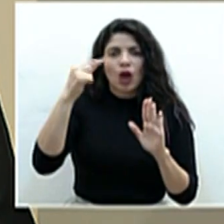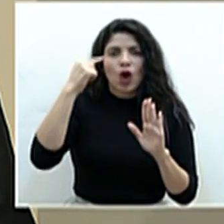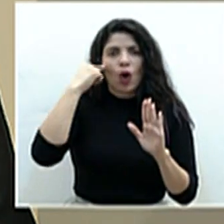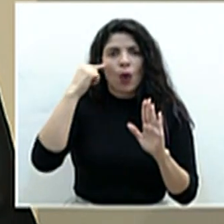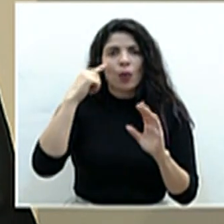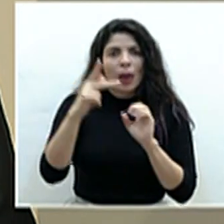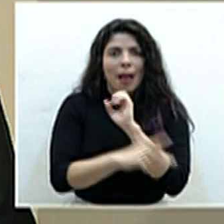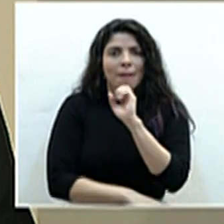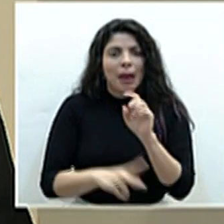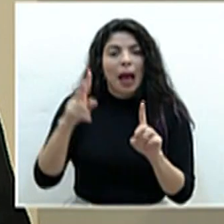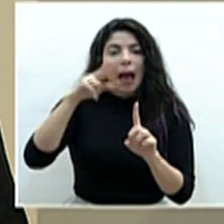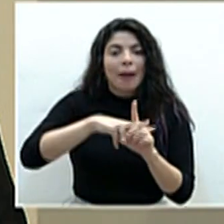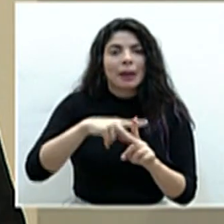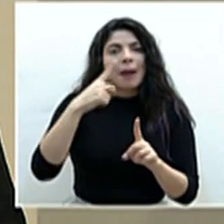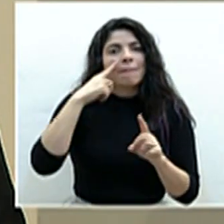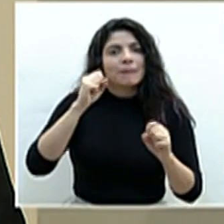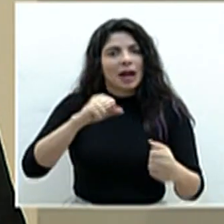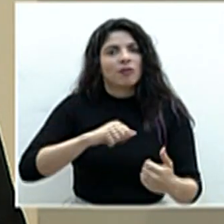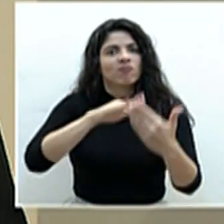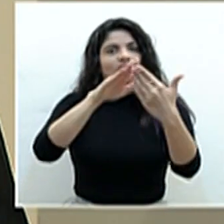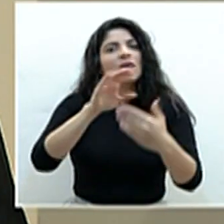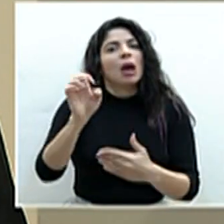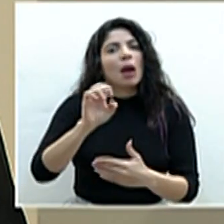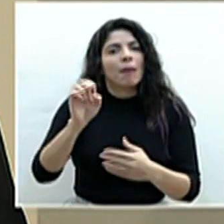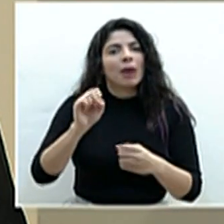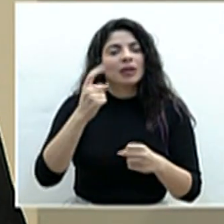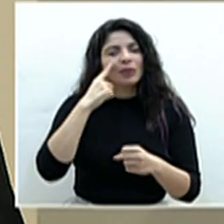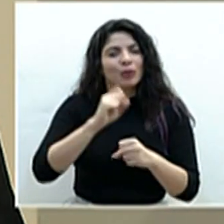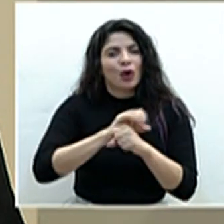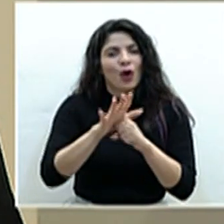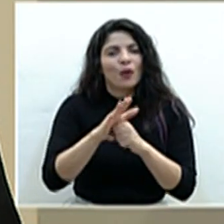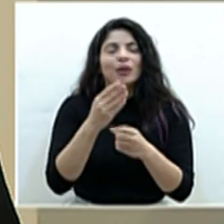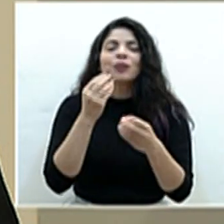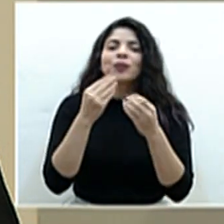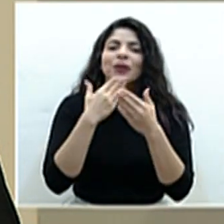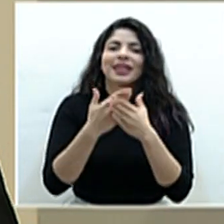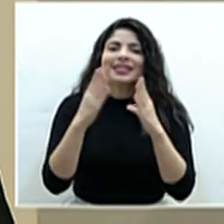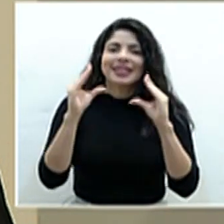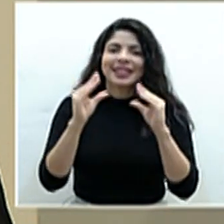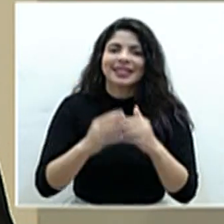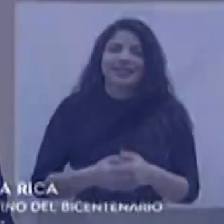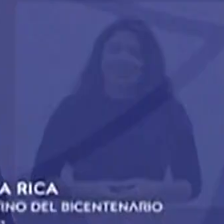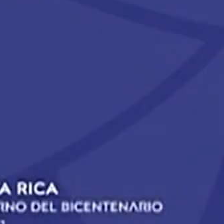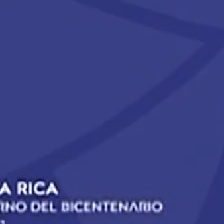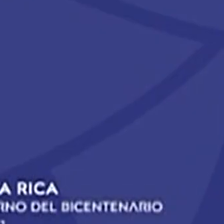Gobierno de la República para enfrentar la emergencia por el COVID-19. Muy buenas tardes.